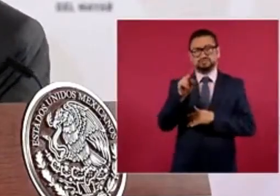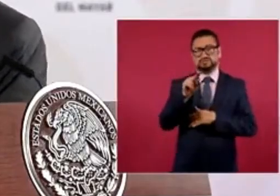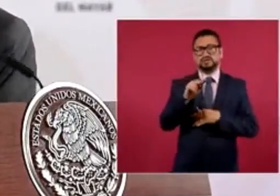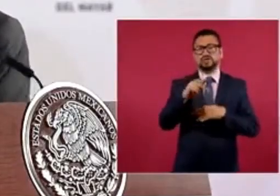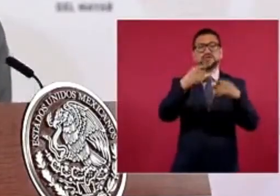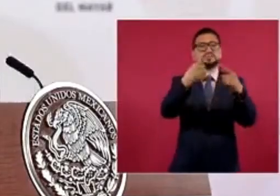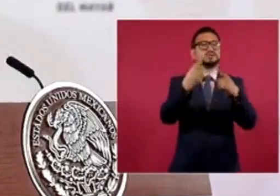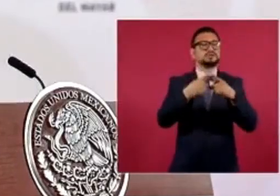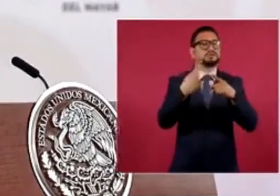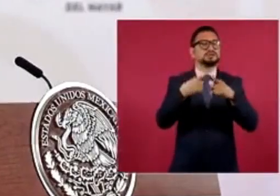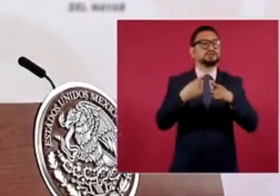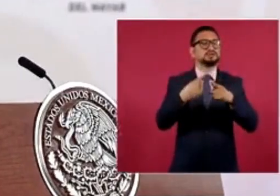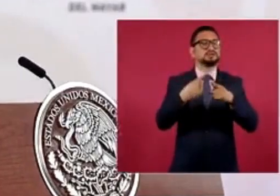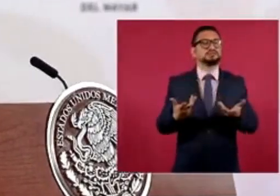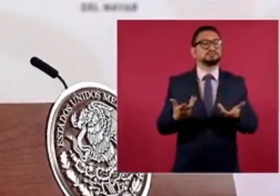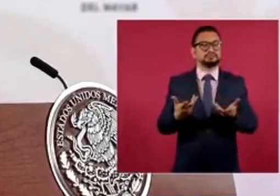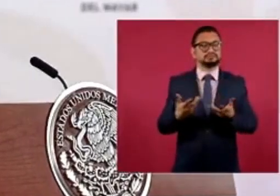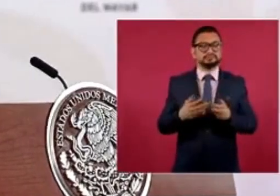los